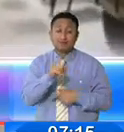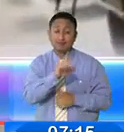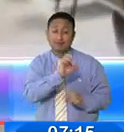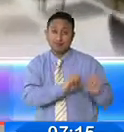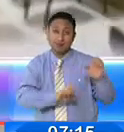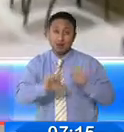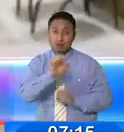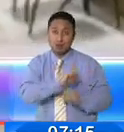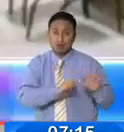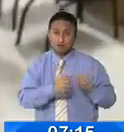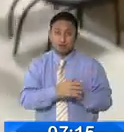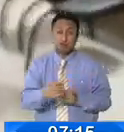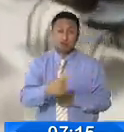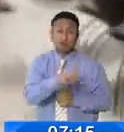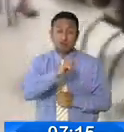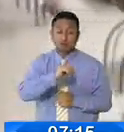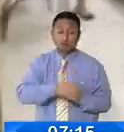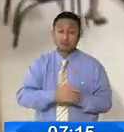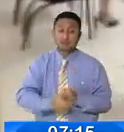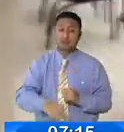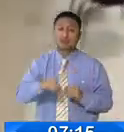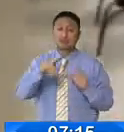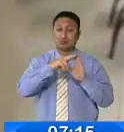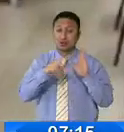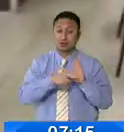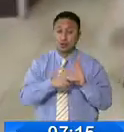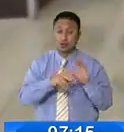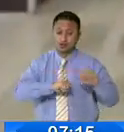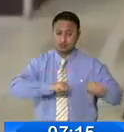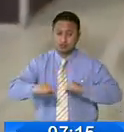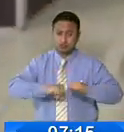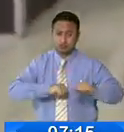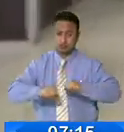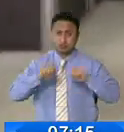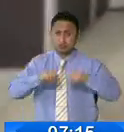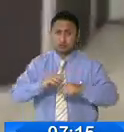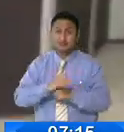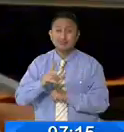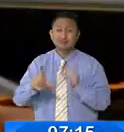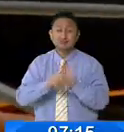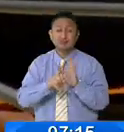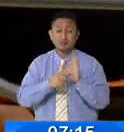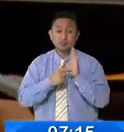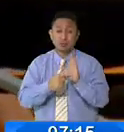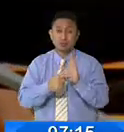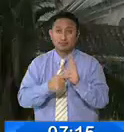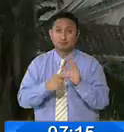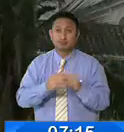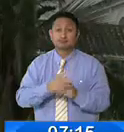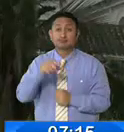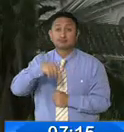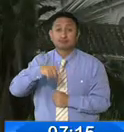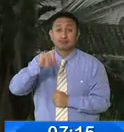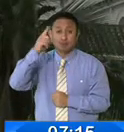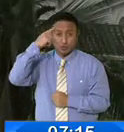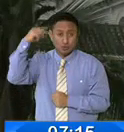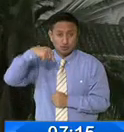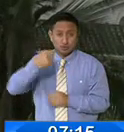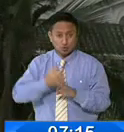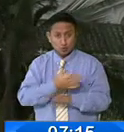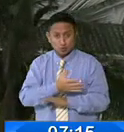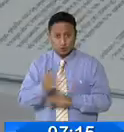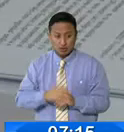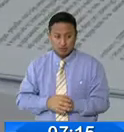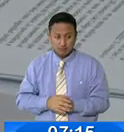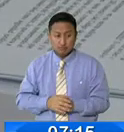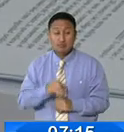en la cual deberán cumplir estándares de rendimiento establecidos en la ley. Aquí, el Ejecutivo recomendaba que, a